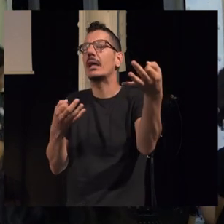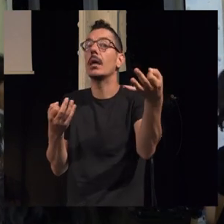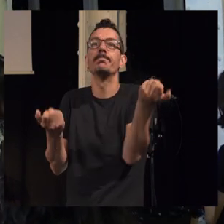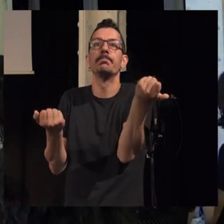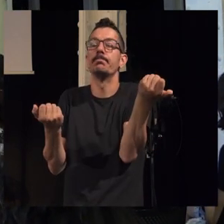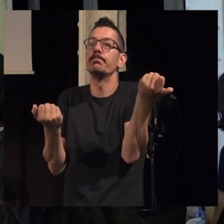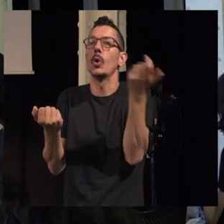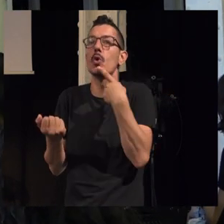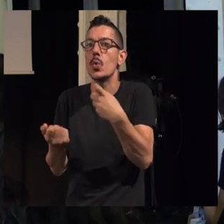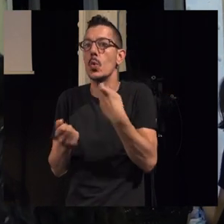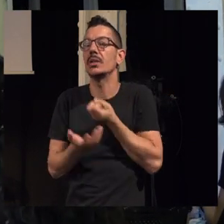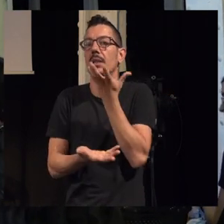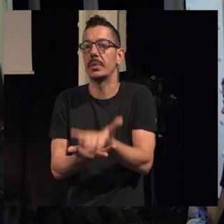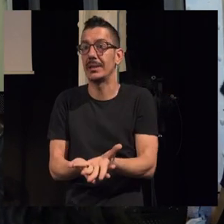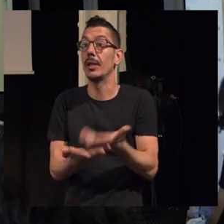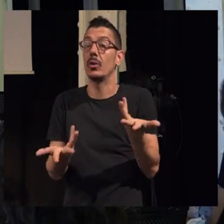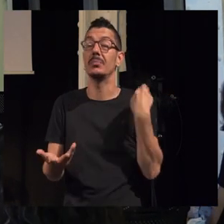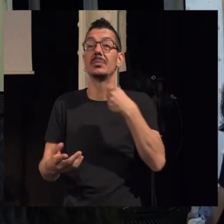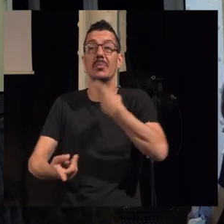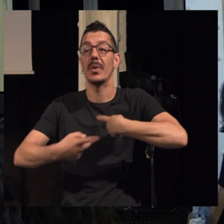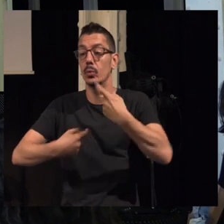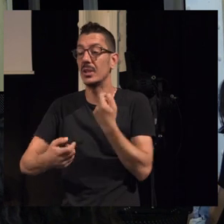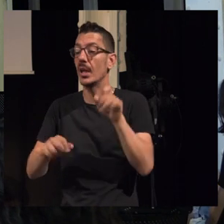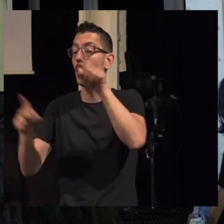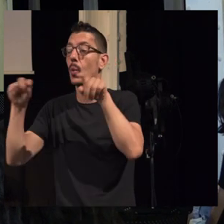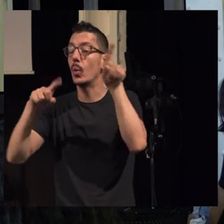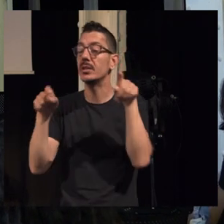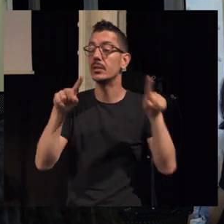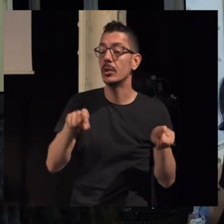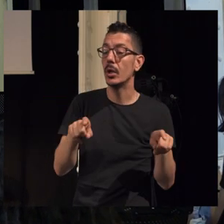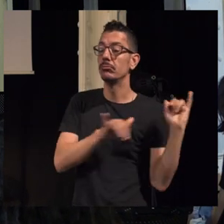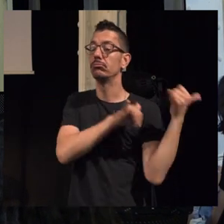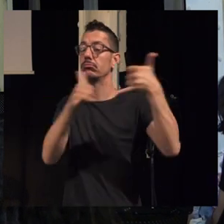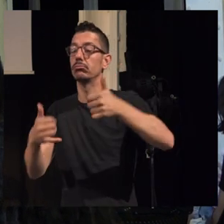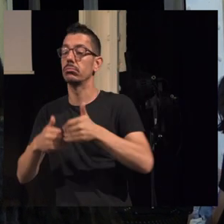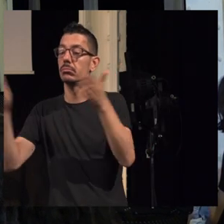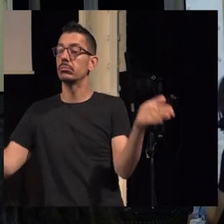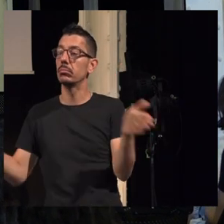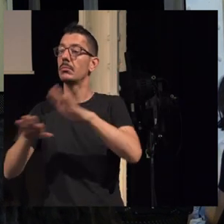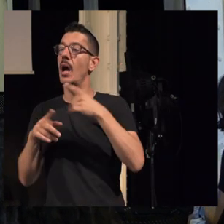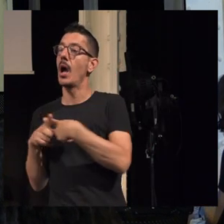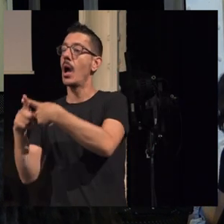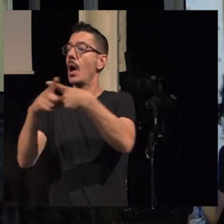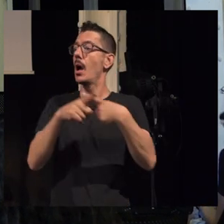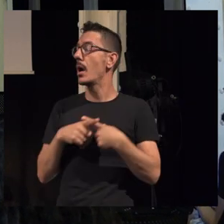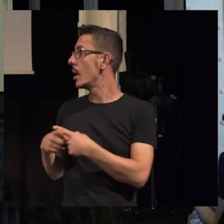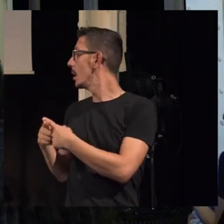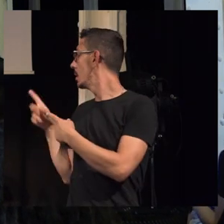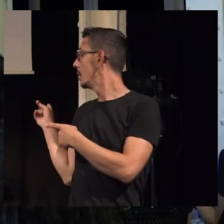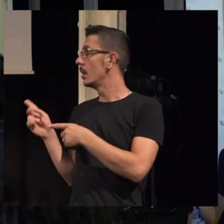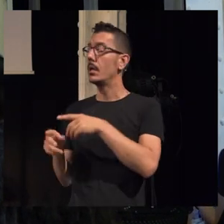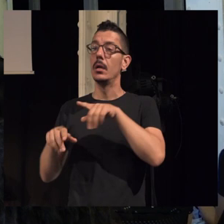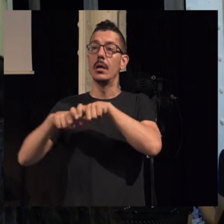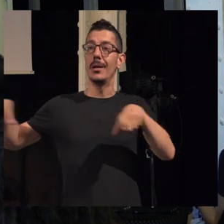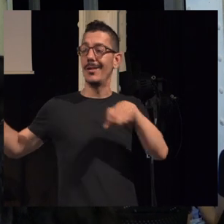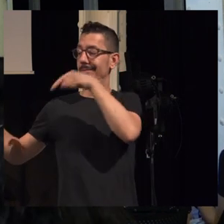políticas? Todas estas preguntas y estas cuestiones, la idea es trasladarlas hoy aquí con Fefa, con Miriam y